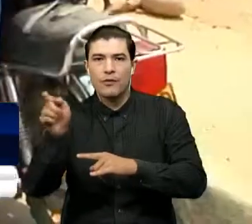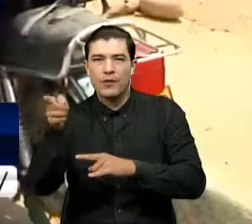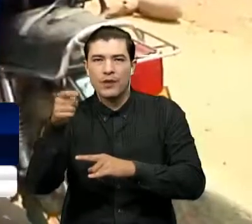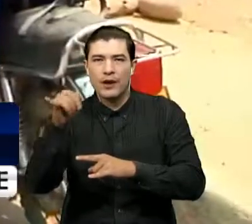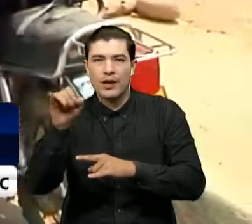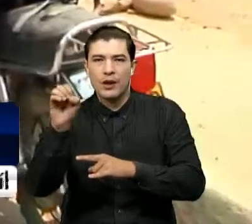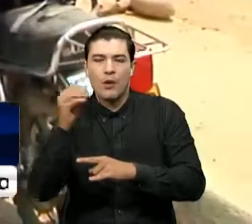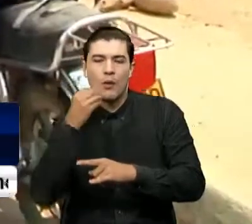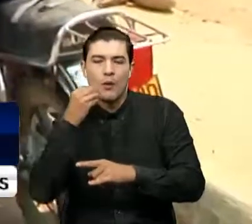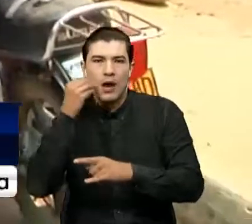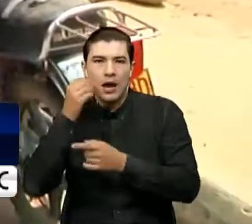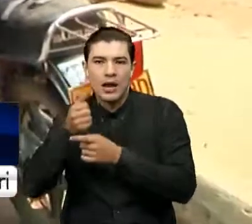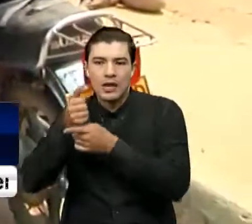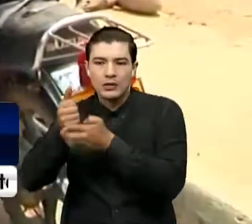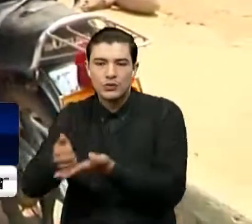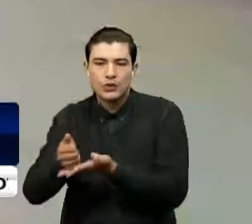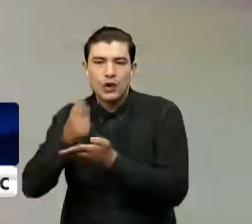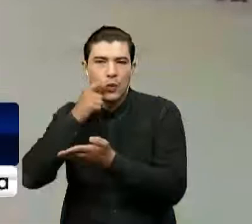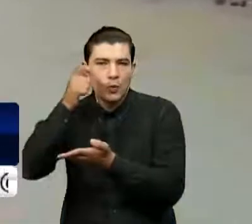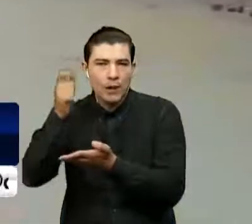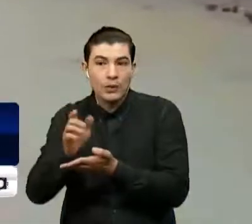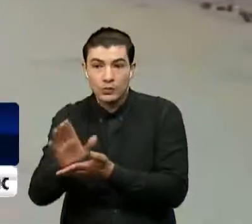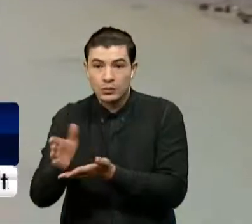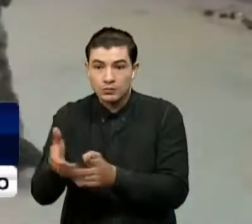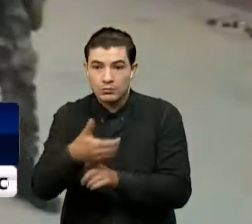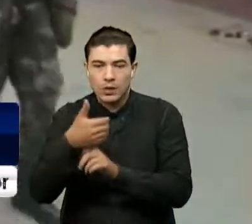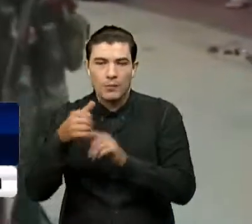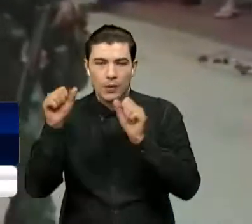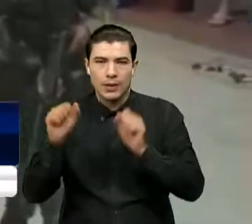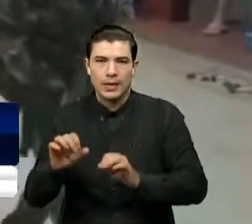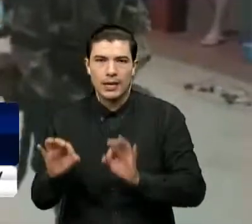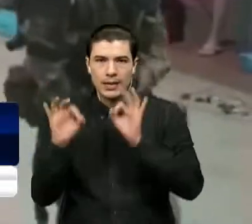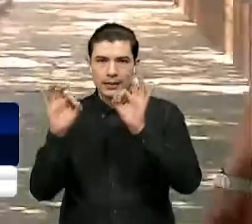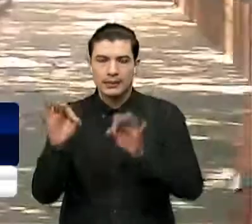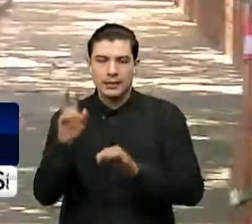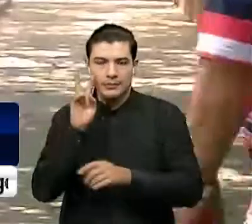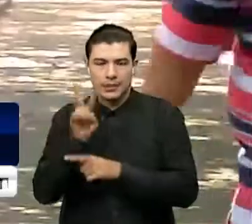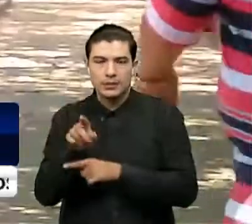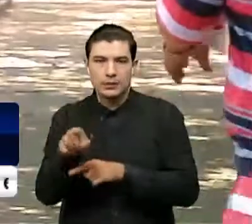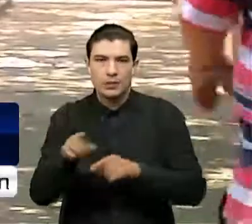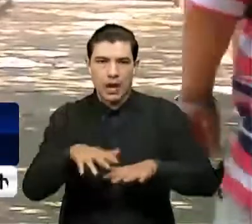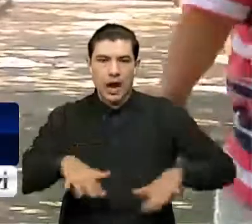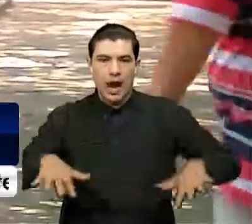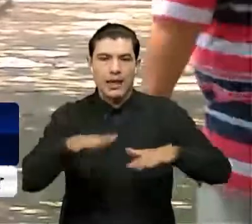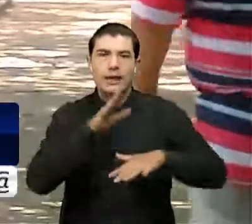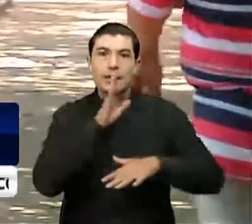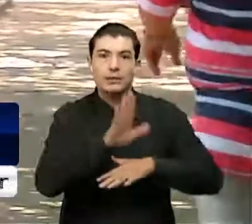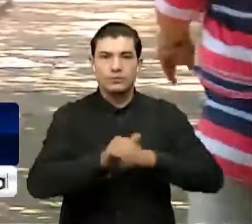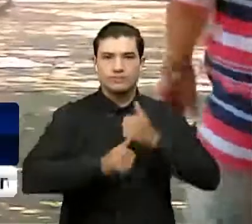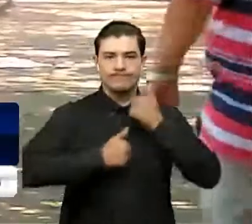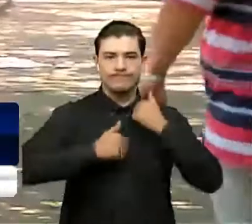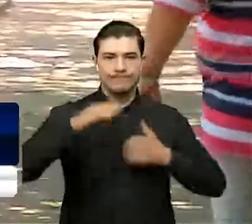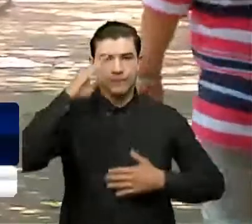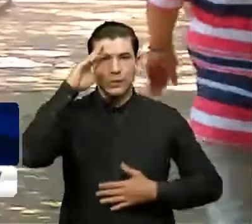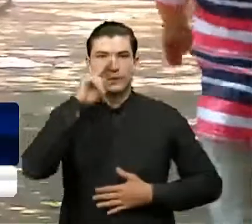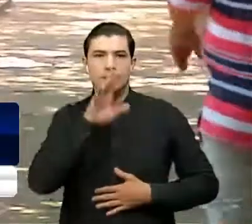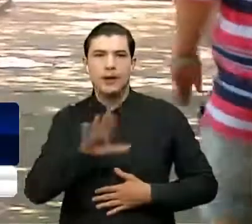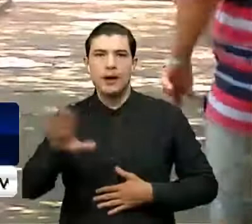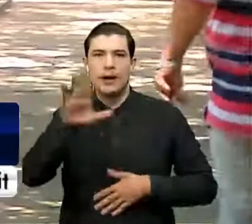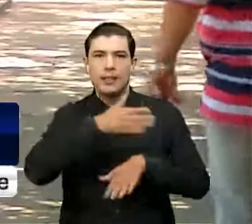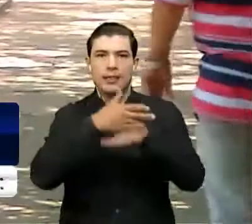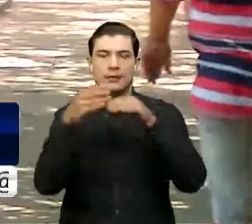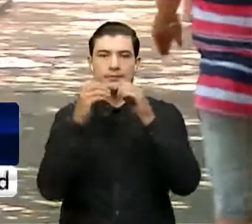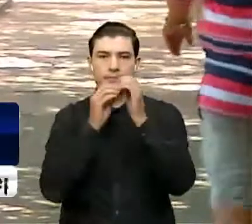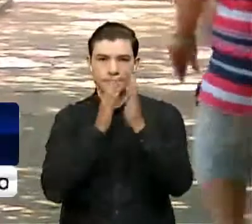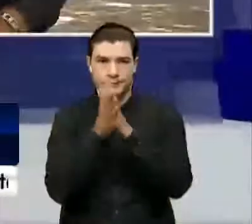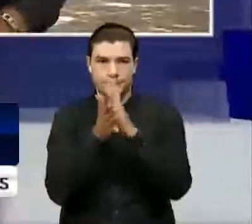los diferentes planes de control para garantizar la seguridad en la zona del catatumbo eso por parte del ejército y la policía nacional esta es toda la